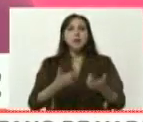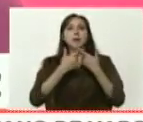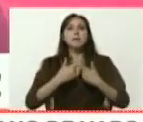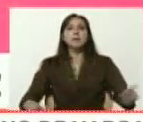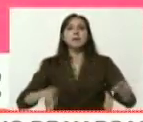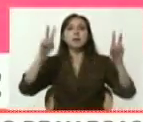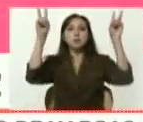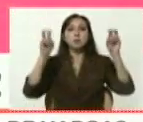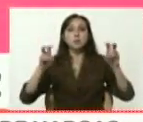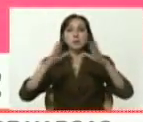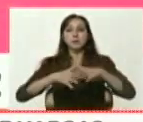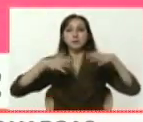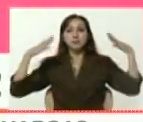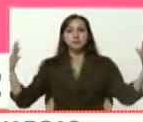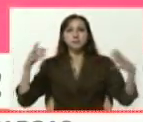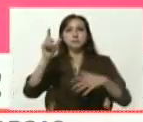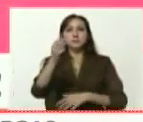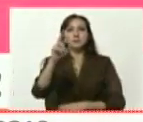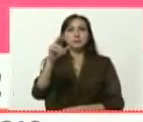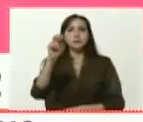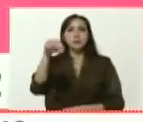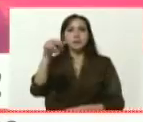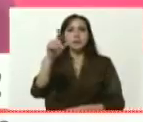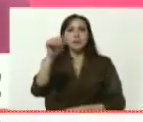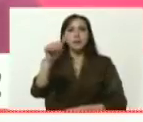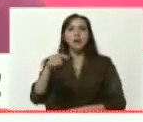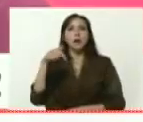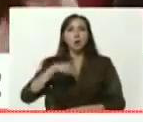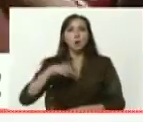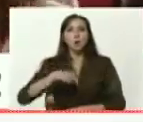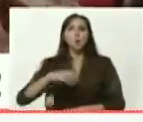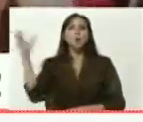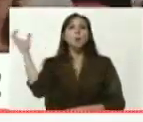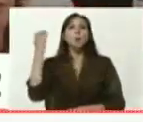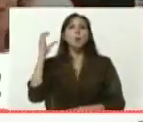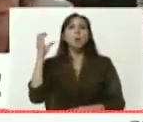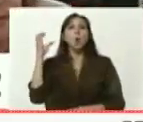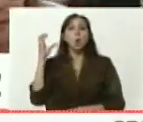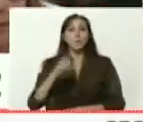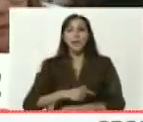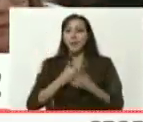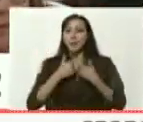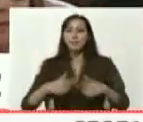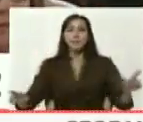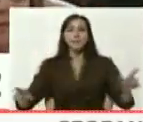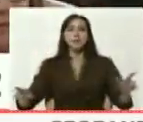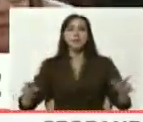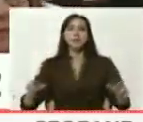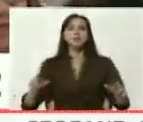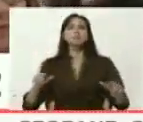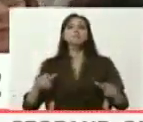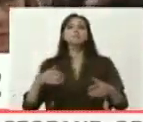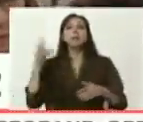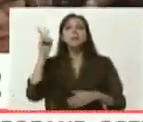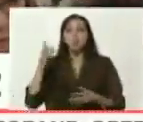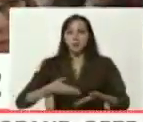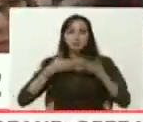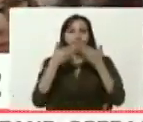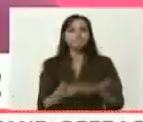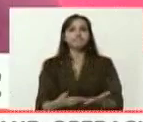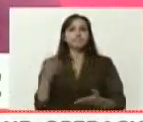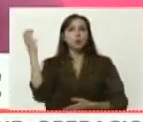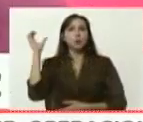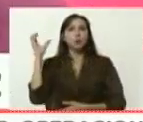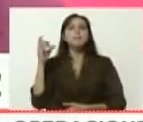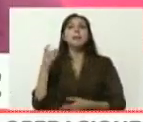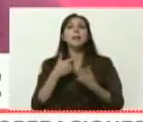Nueva Granada, hoy Colombia. La libertad de Colombia la dio el pueblo de Venezuela y para nosotros